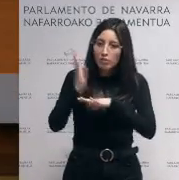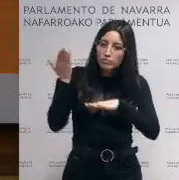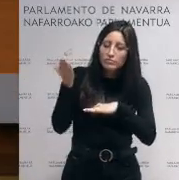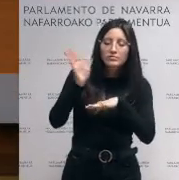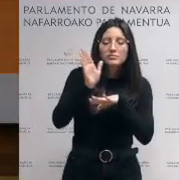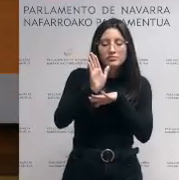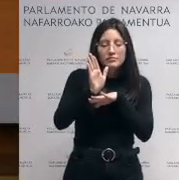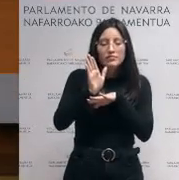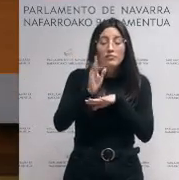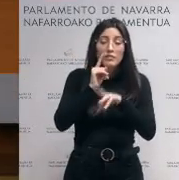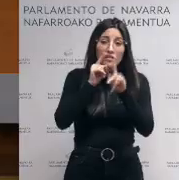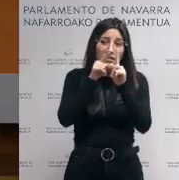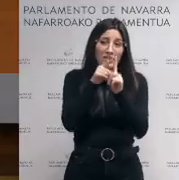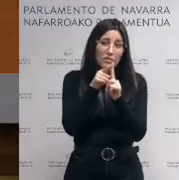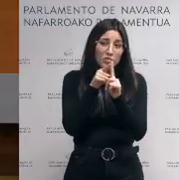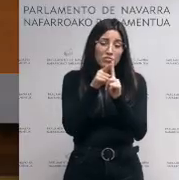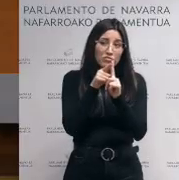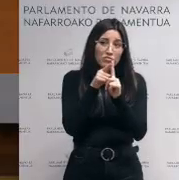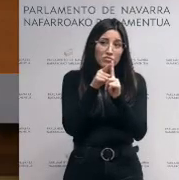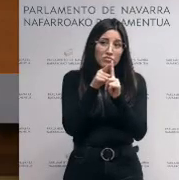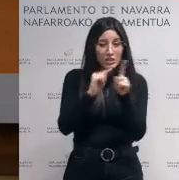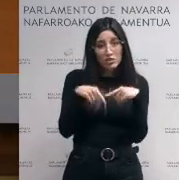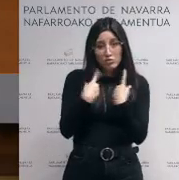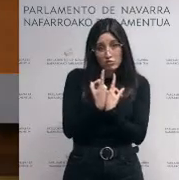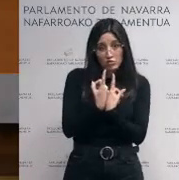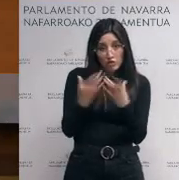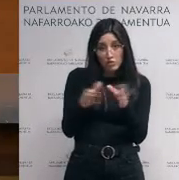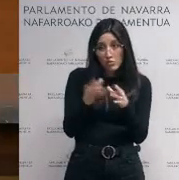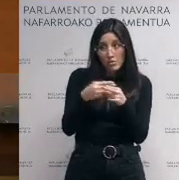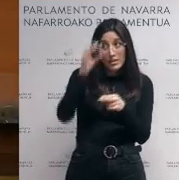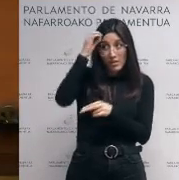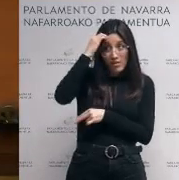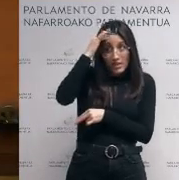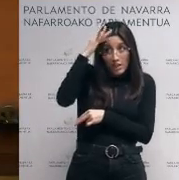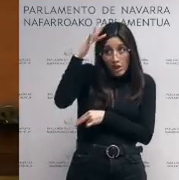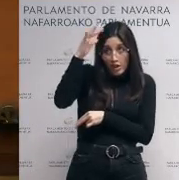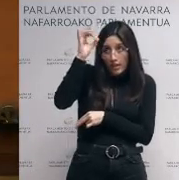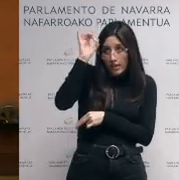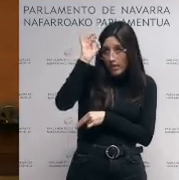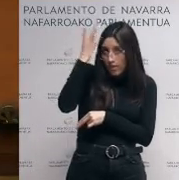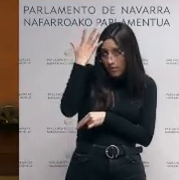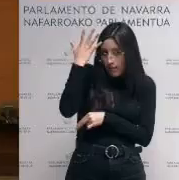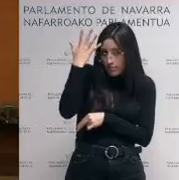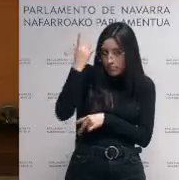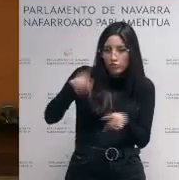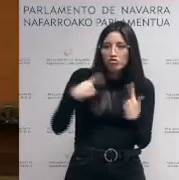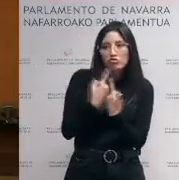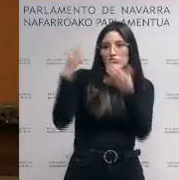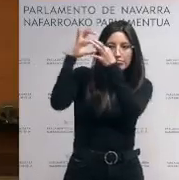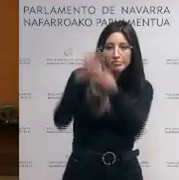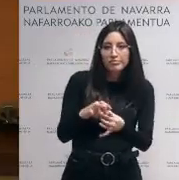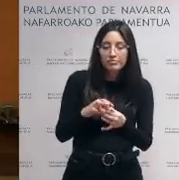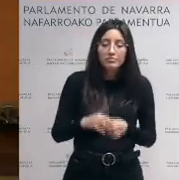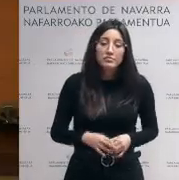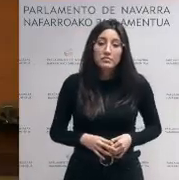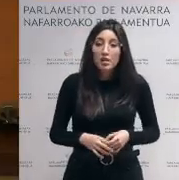cumplir, lo que llevamos en el ideario político de Unión del Pueblo Navarro, en el ADN de UPN. Es así de sencillo. Ustedes yo creo que